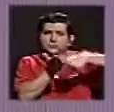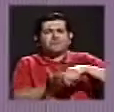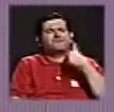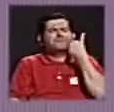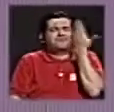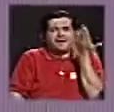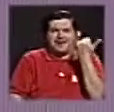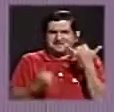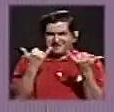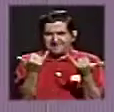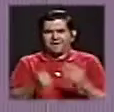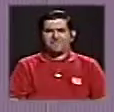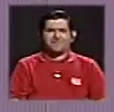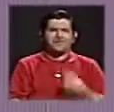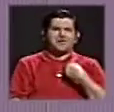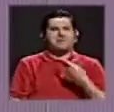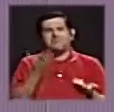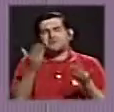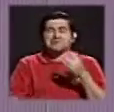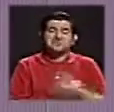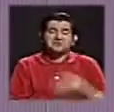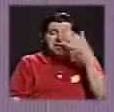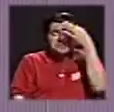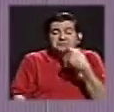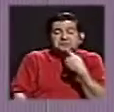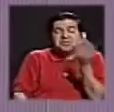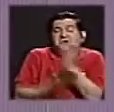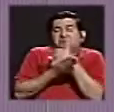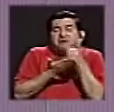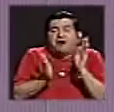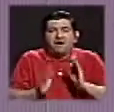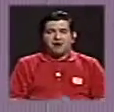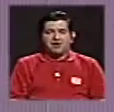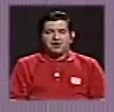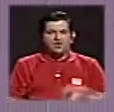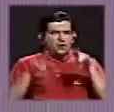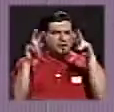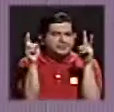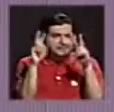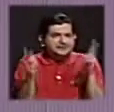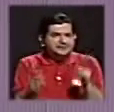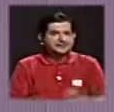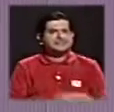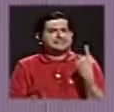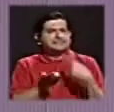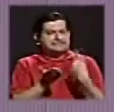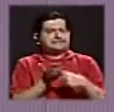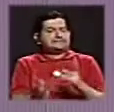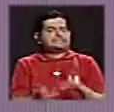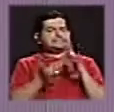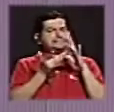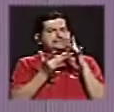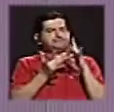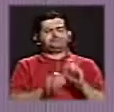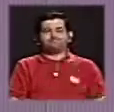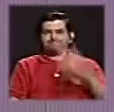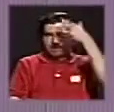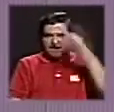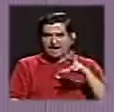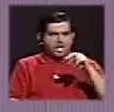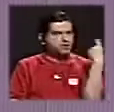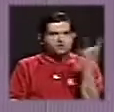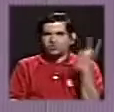fácil el tomar medias tintas, ¿verdad?, sobre todo con temas tan controversiales. Y por eso creemos